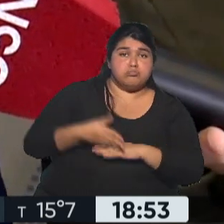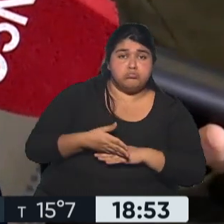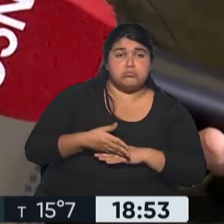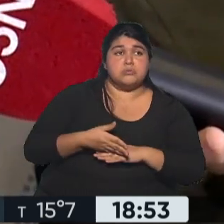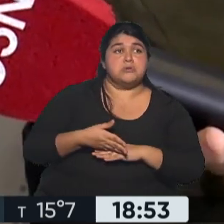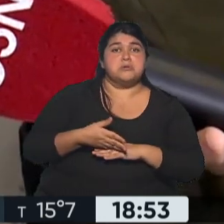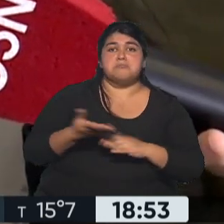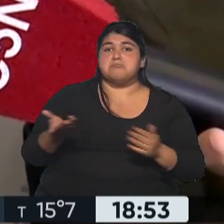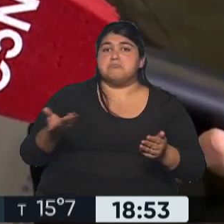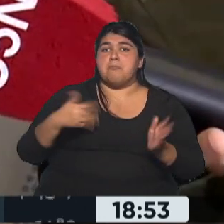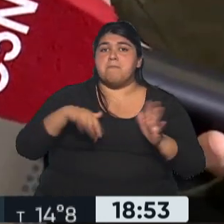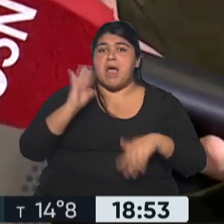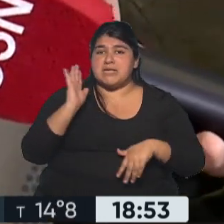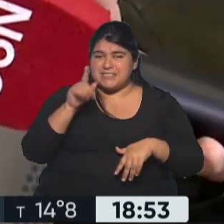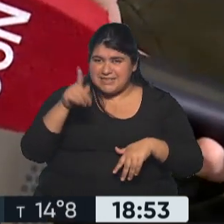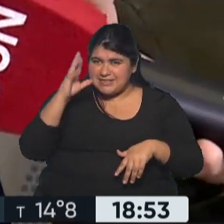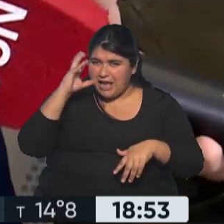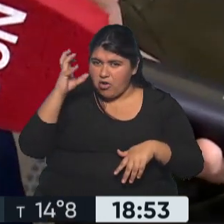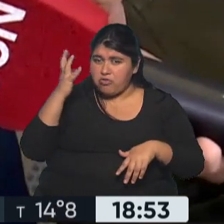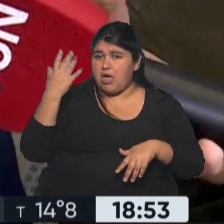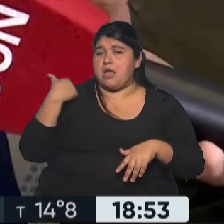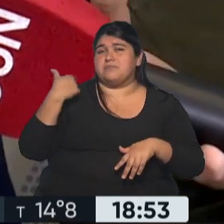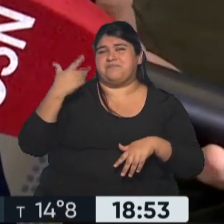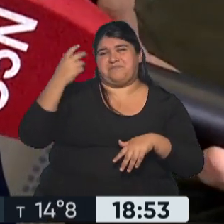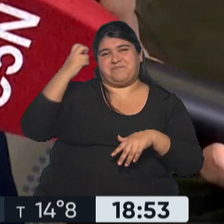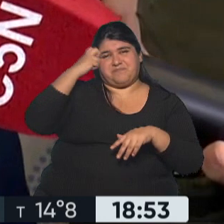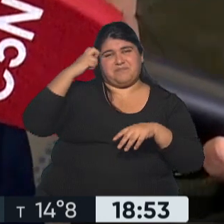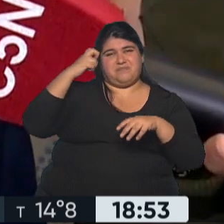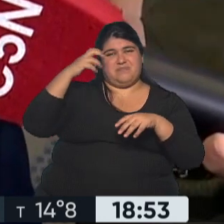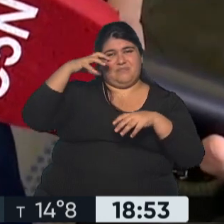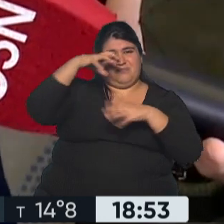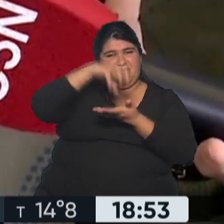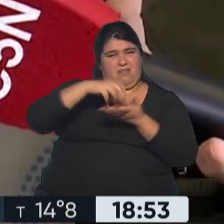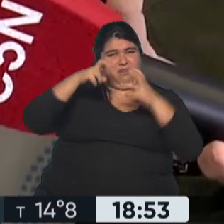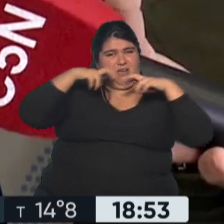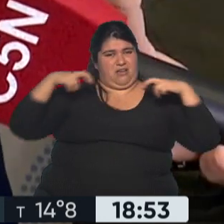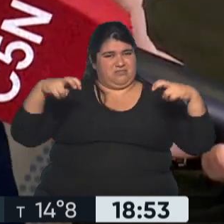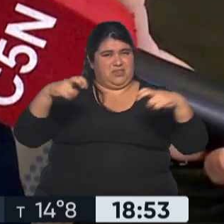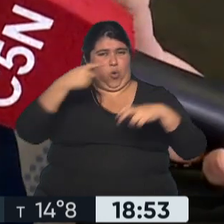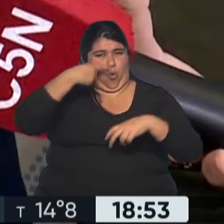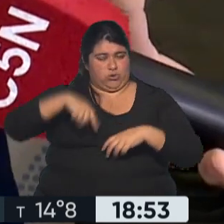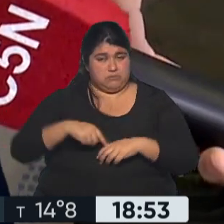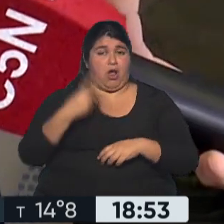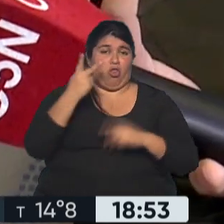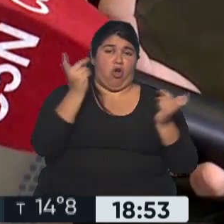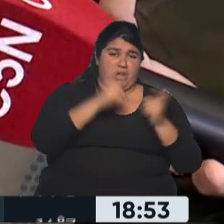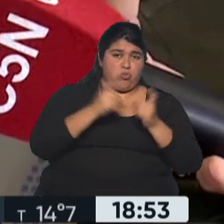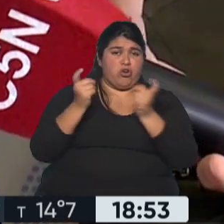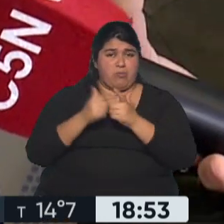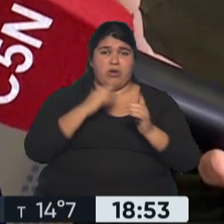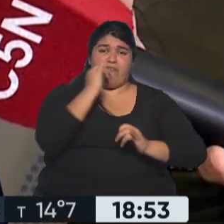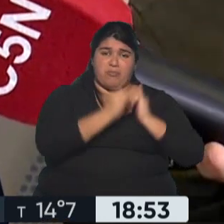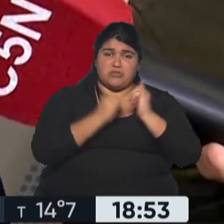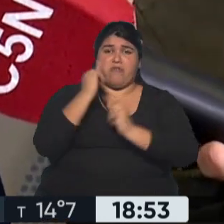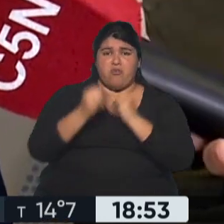comisiones, emplazados, ¿te acordás?, por el recinto en la última sesión que tuvimos. Tuvimos dos reuniones informativas con